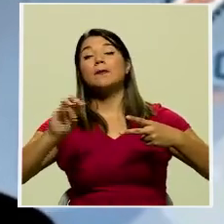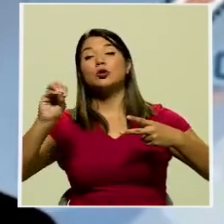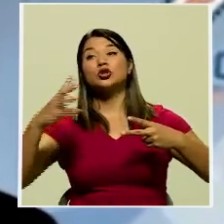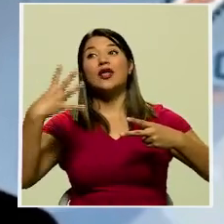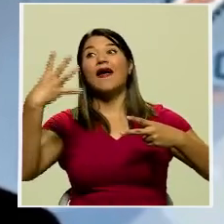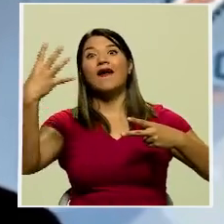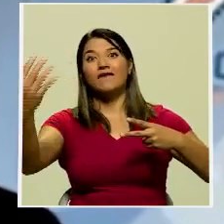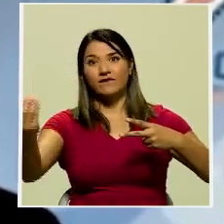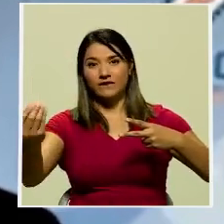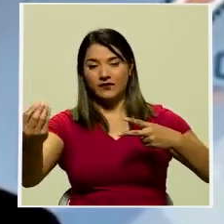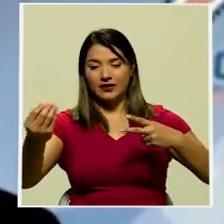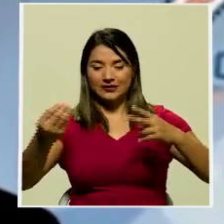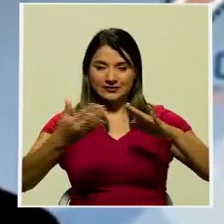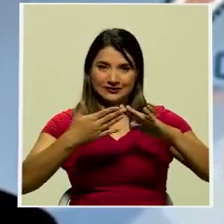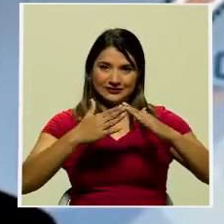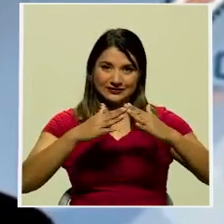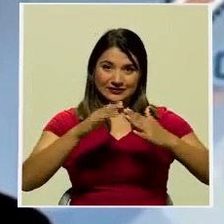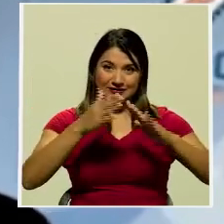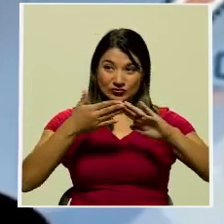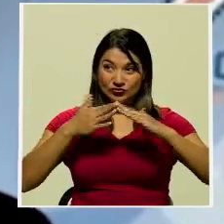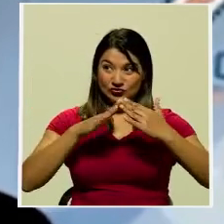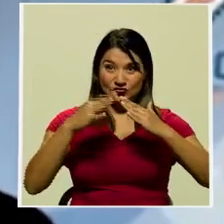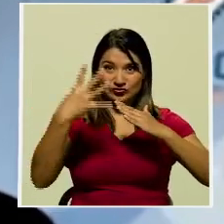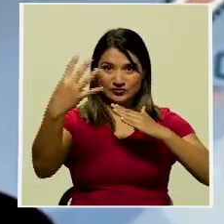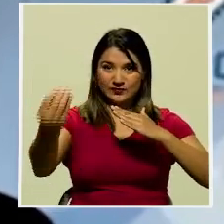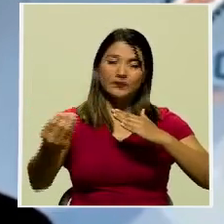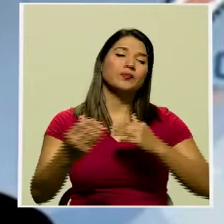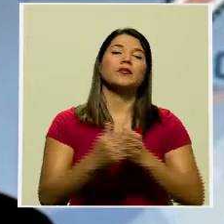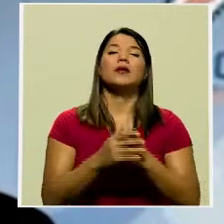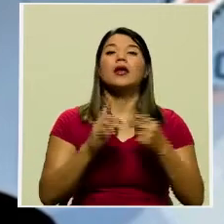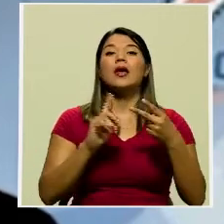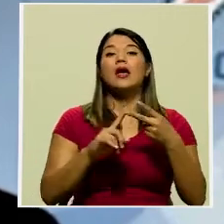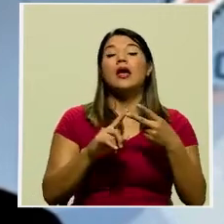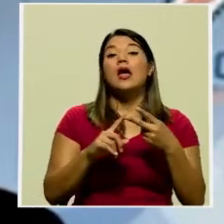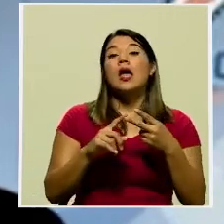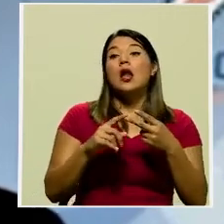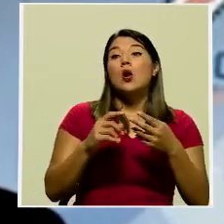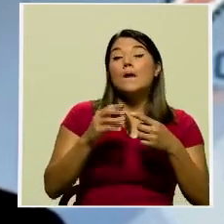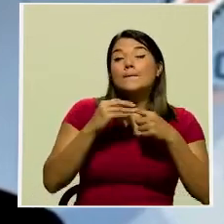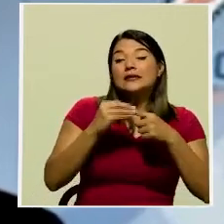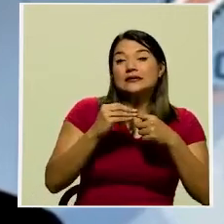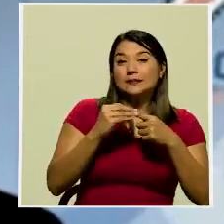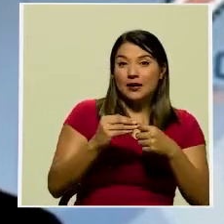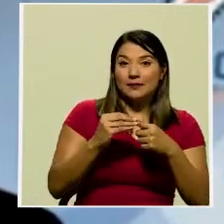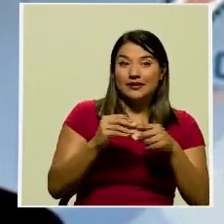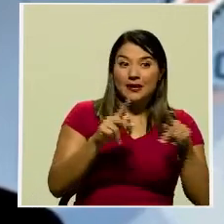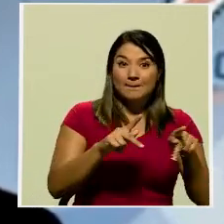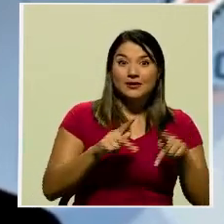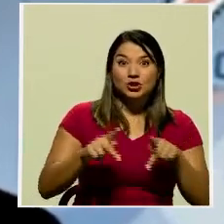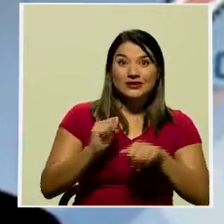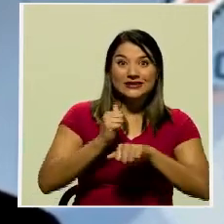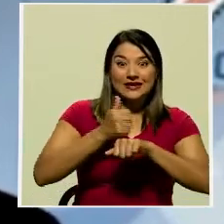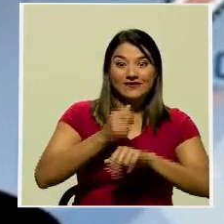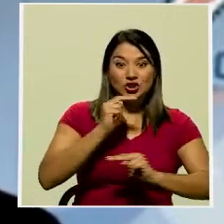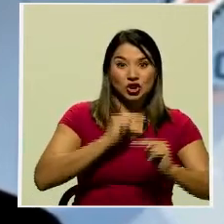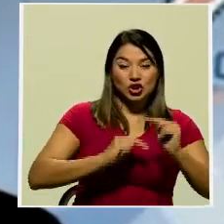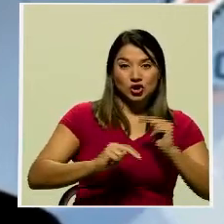rural. Por nivel de educación se encuentra que primordialmente los emprendedores son de una baja escolaridad, ya que el